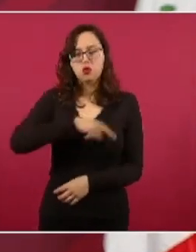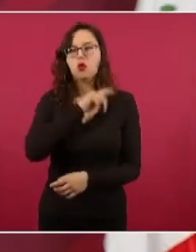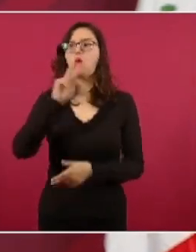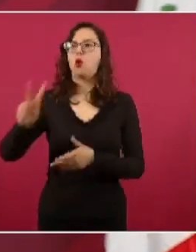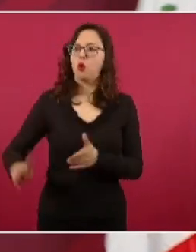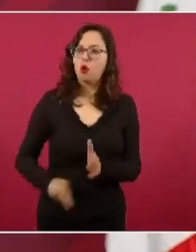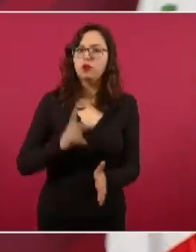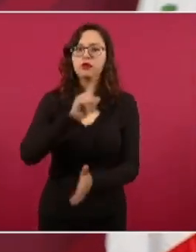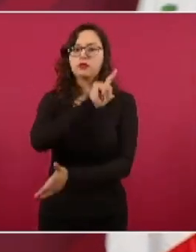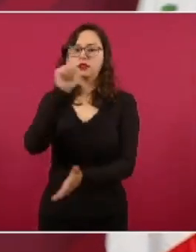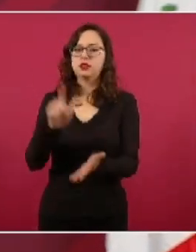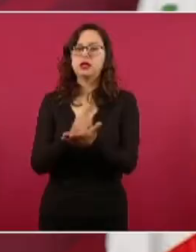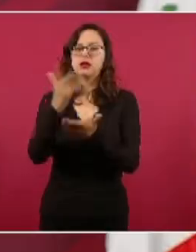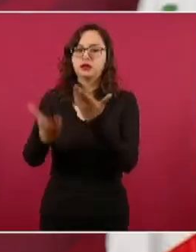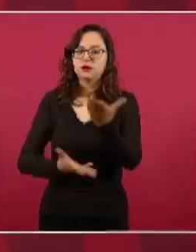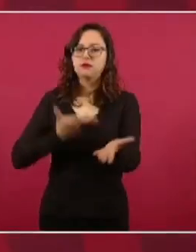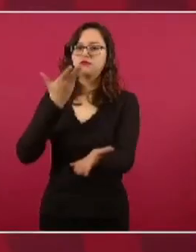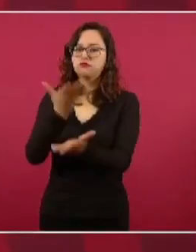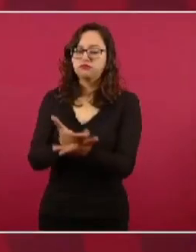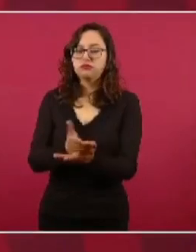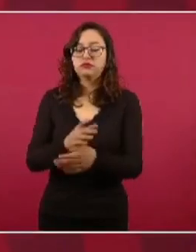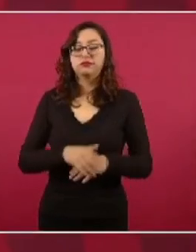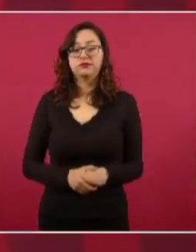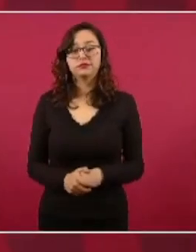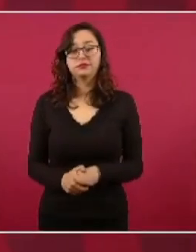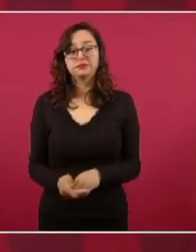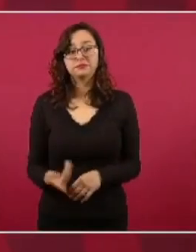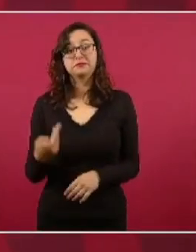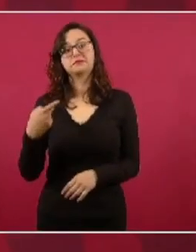en el poder legislativo